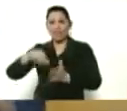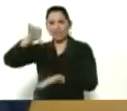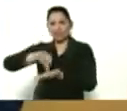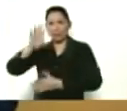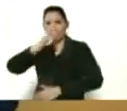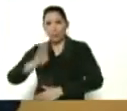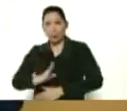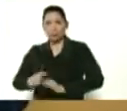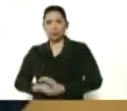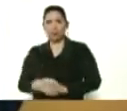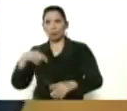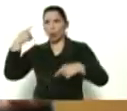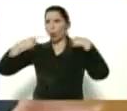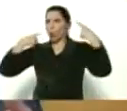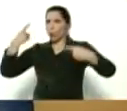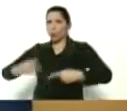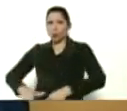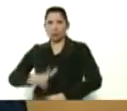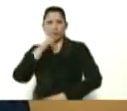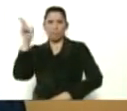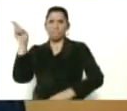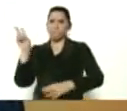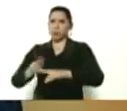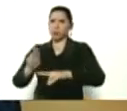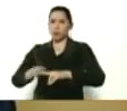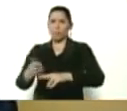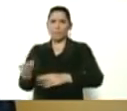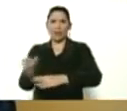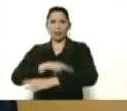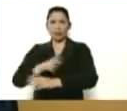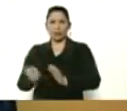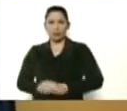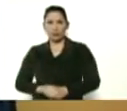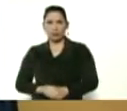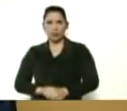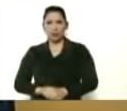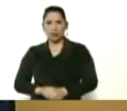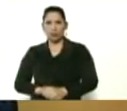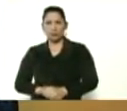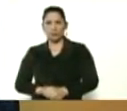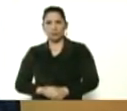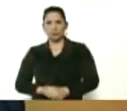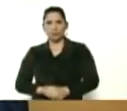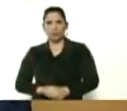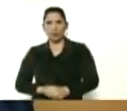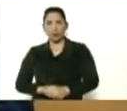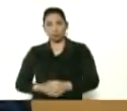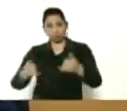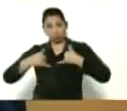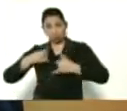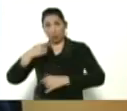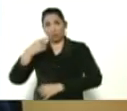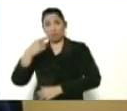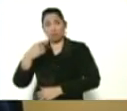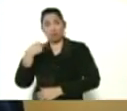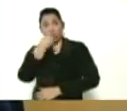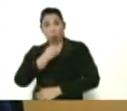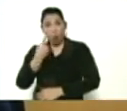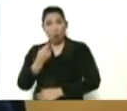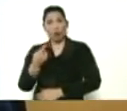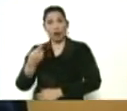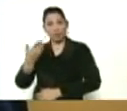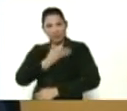locura de tanta barbarie que salió por la boca de Jair Bolsonaro. Bueno, fosas comunes en